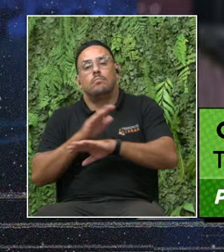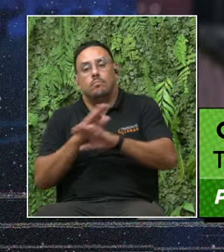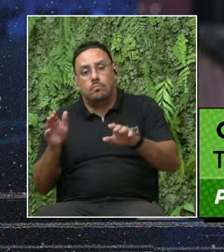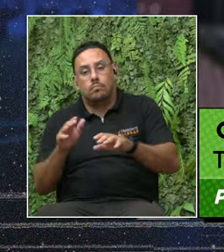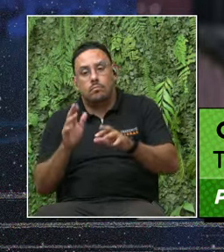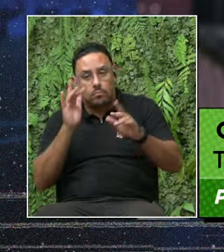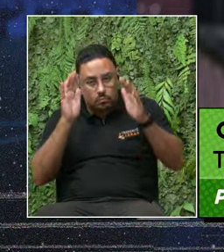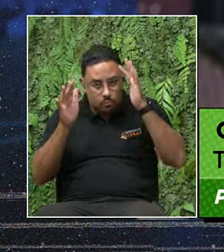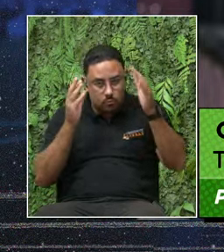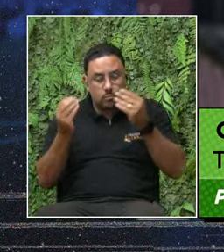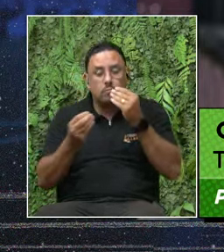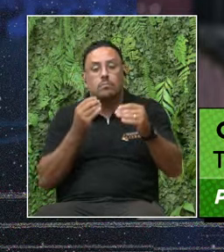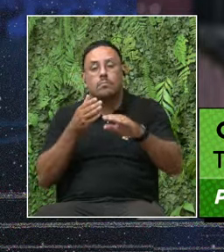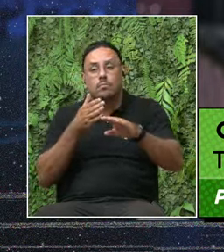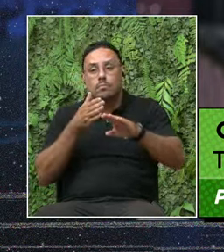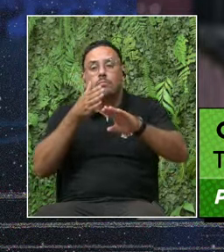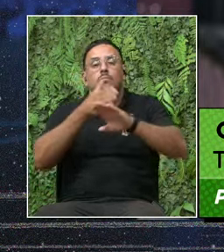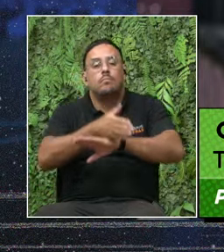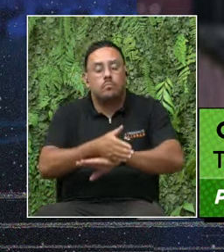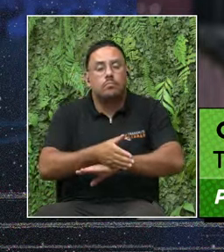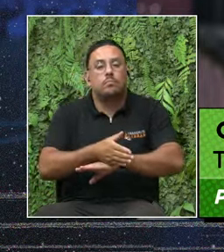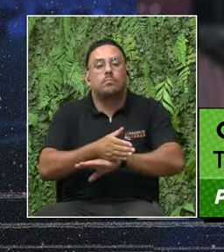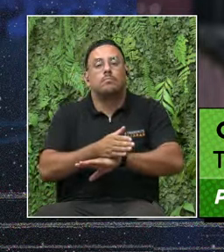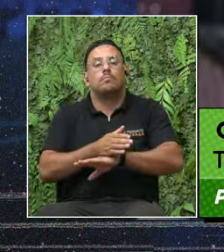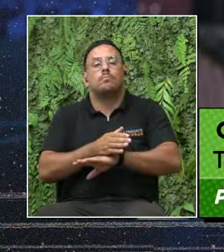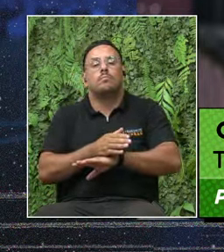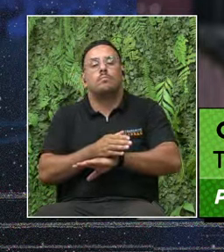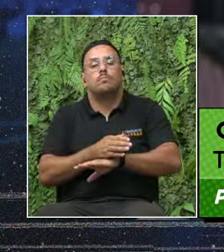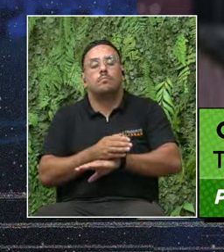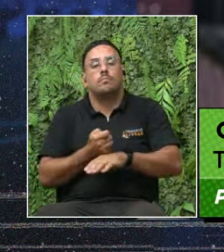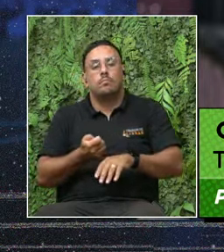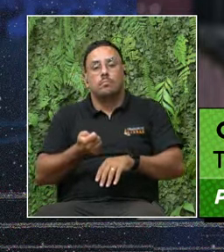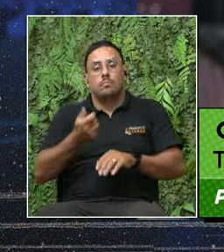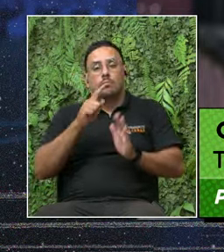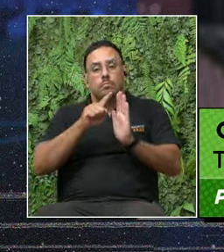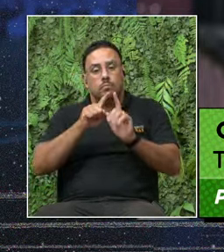consult como entr reparto